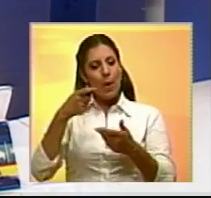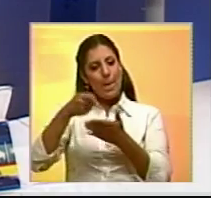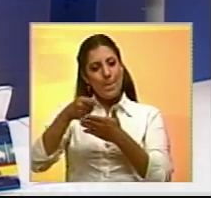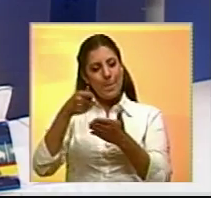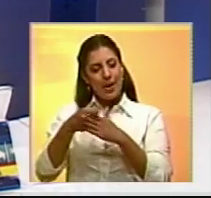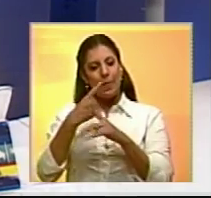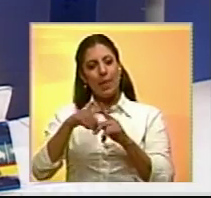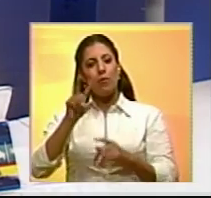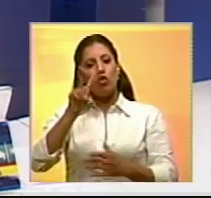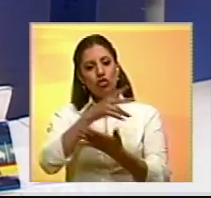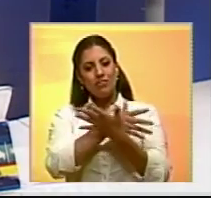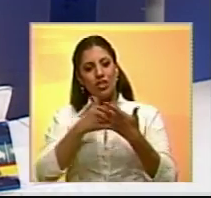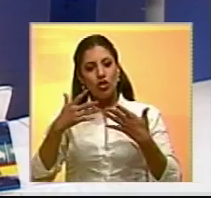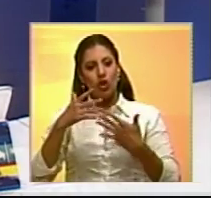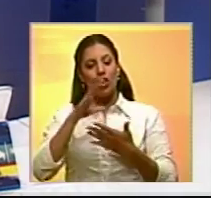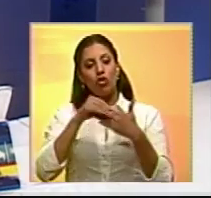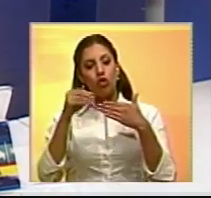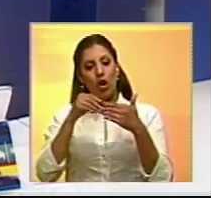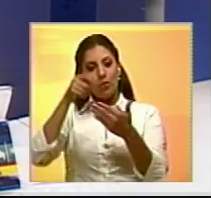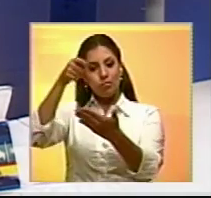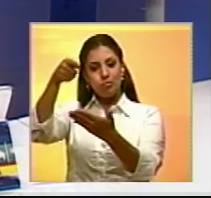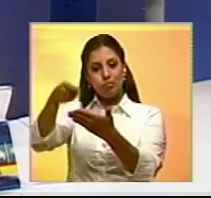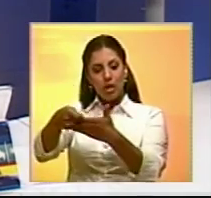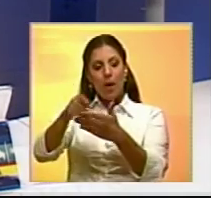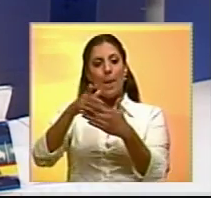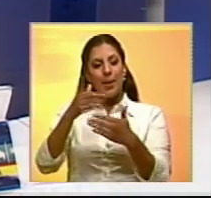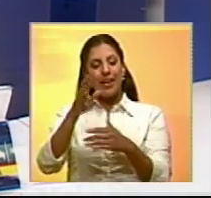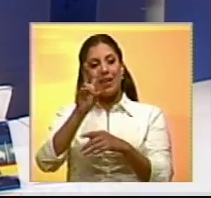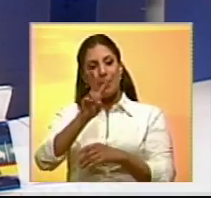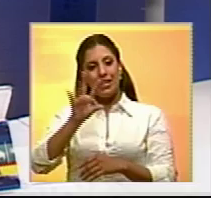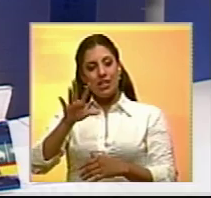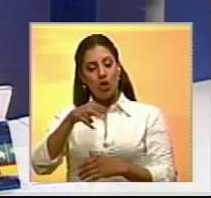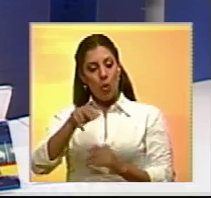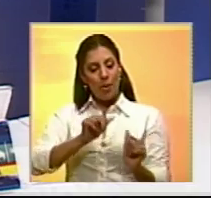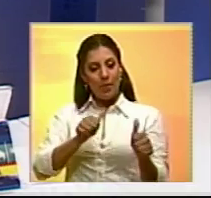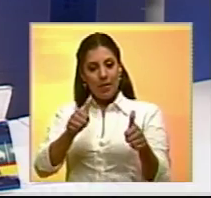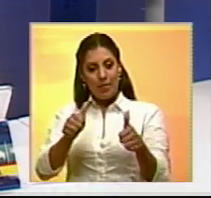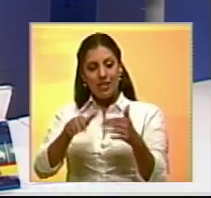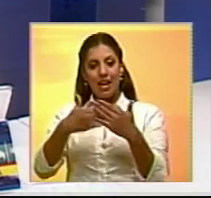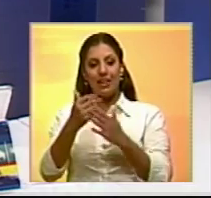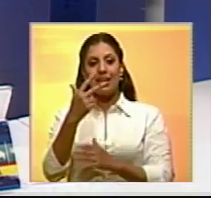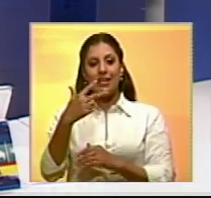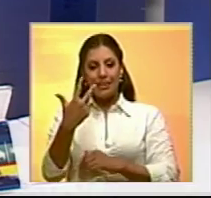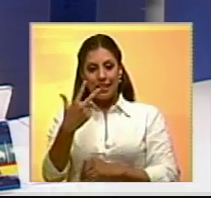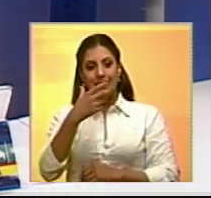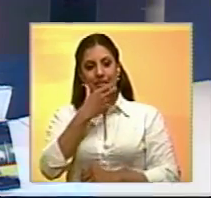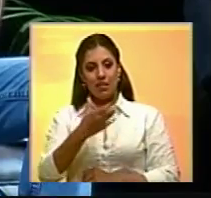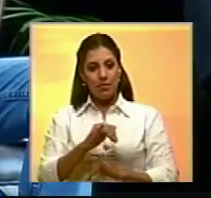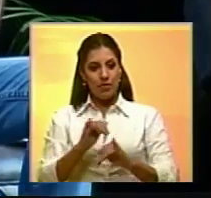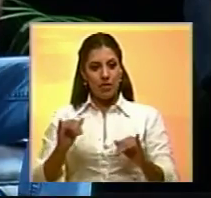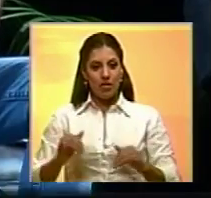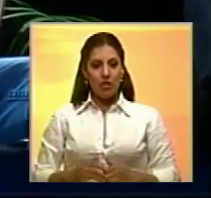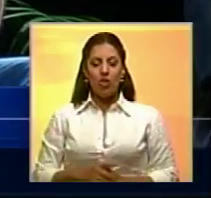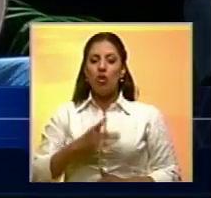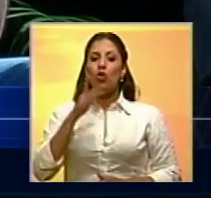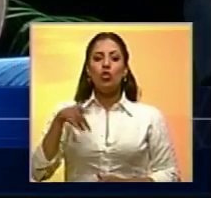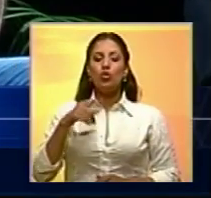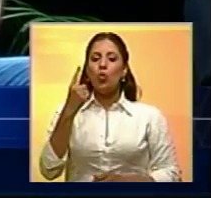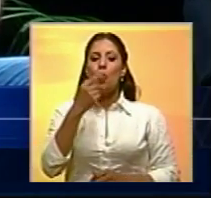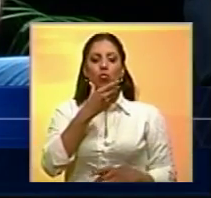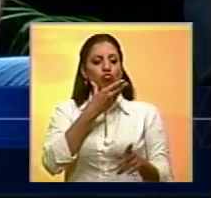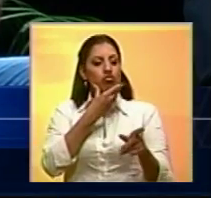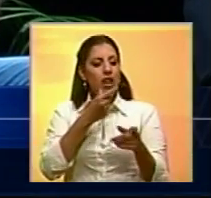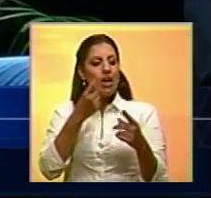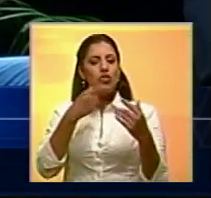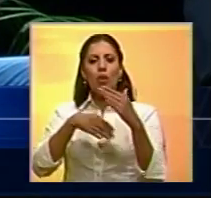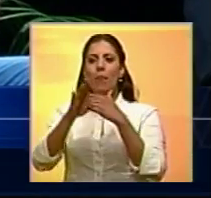invertir más de $2 millones y se llevará a cabo desde el 25 de noviembre al 3 de diciembre. Ni un solo muchacho ha dejado